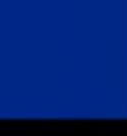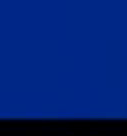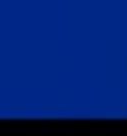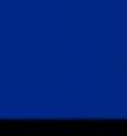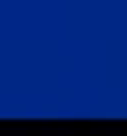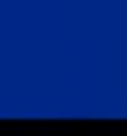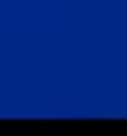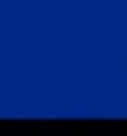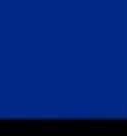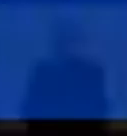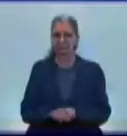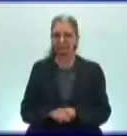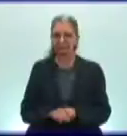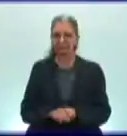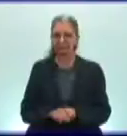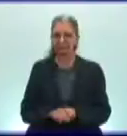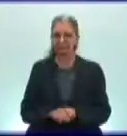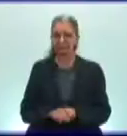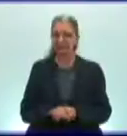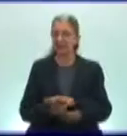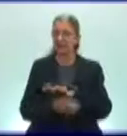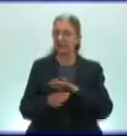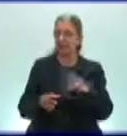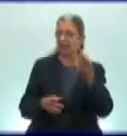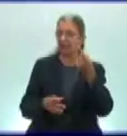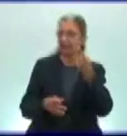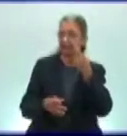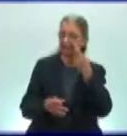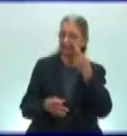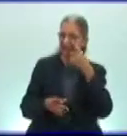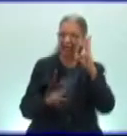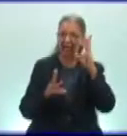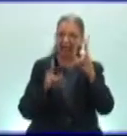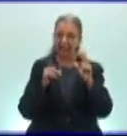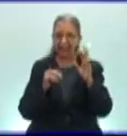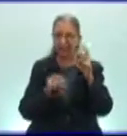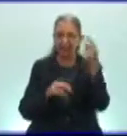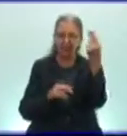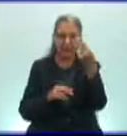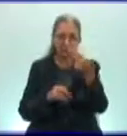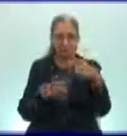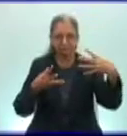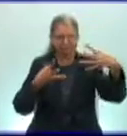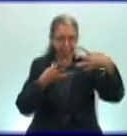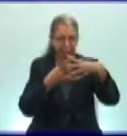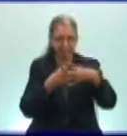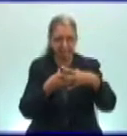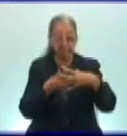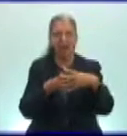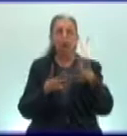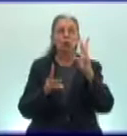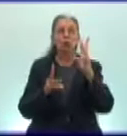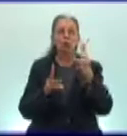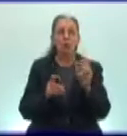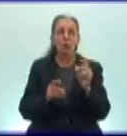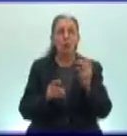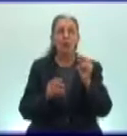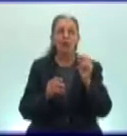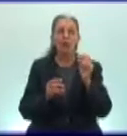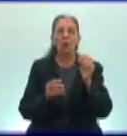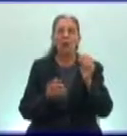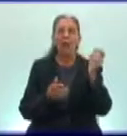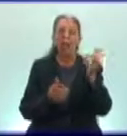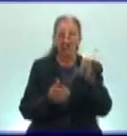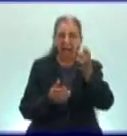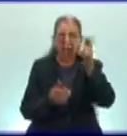Ahora, fíjense que ya hemos visto que la cantidad de protones en el núcleo coincide con el número atómico y también coincide con